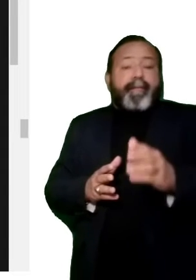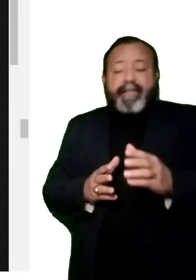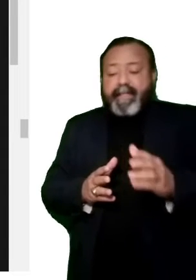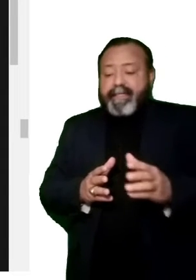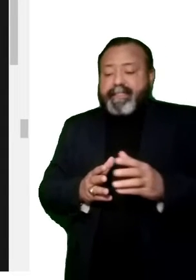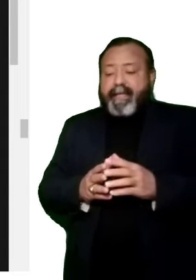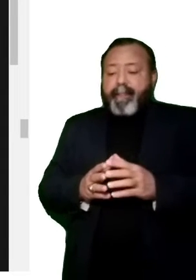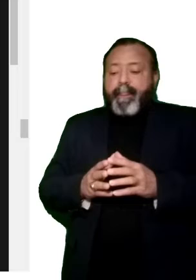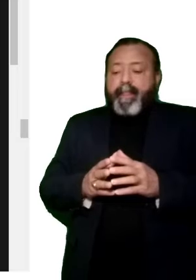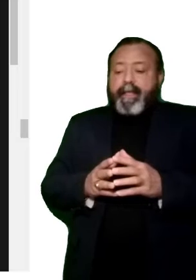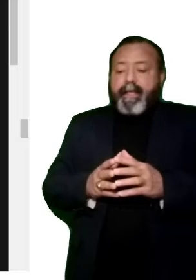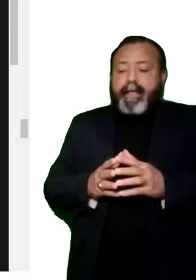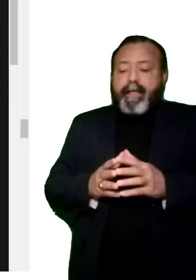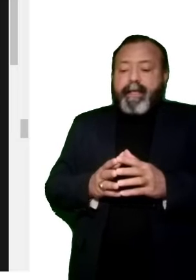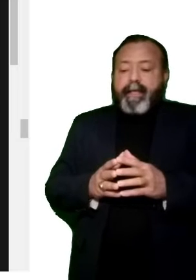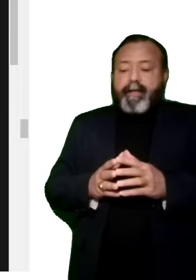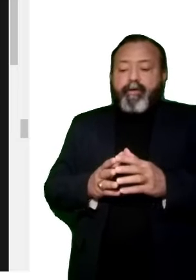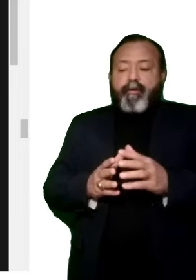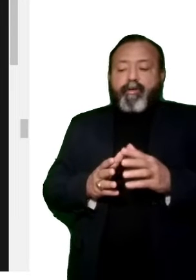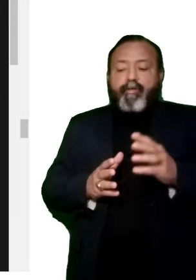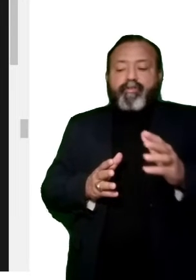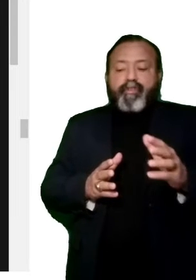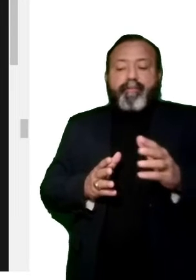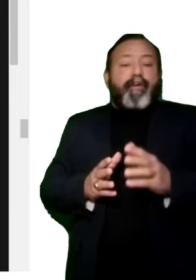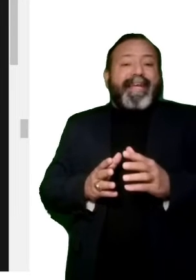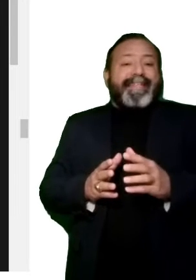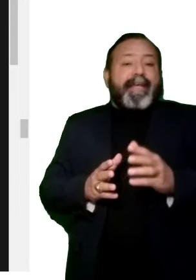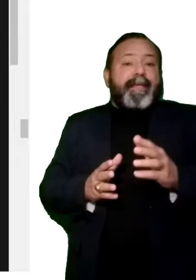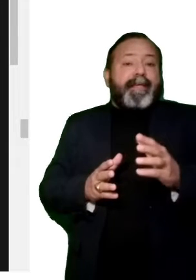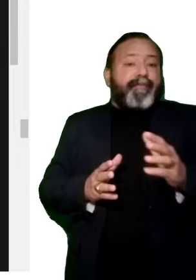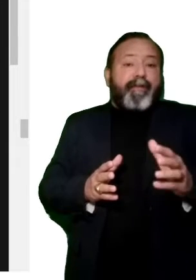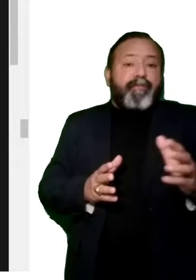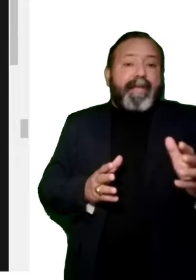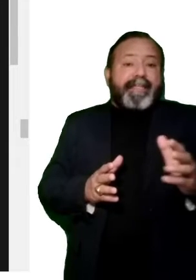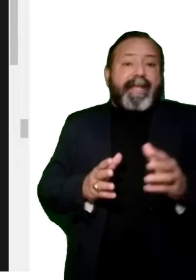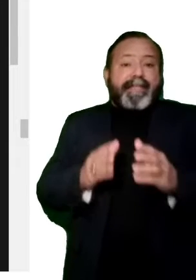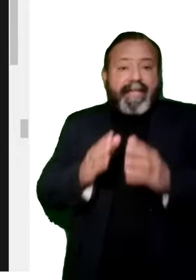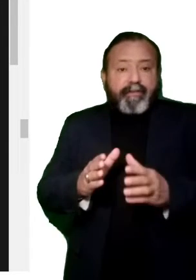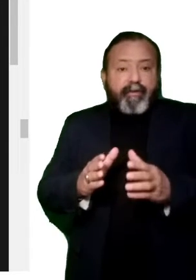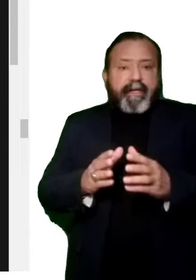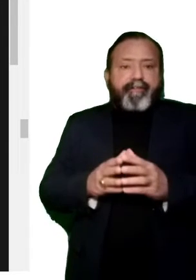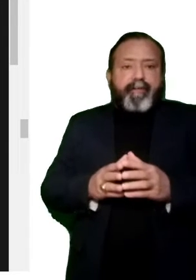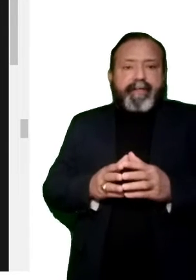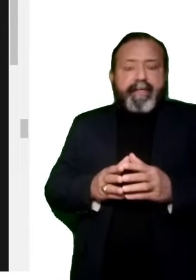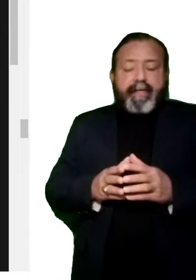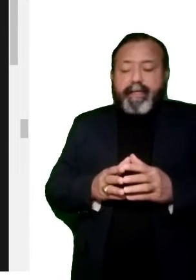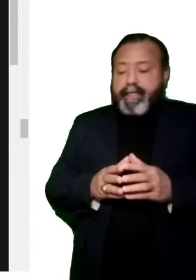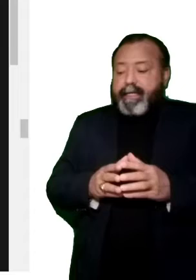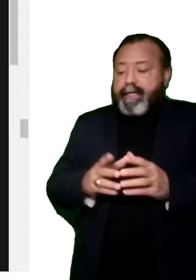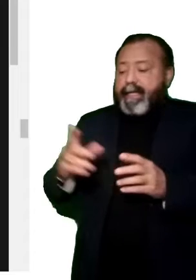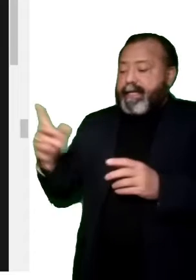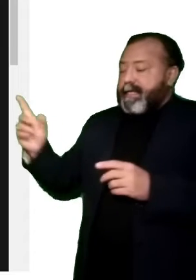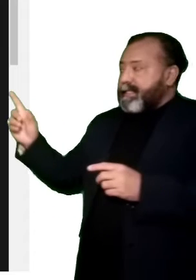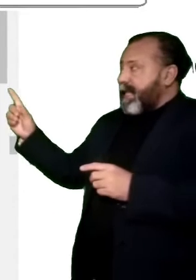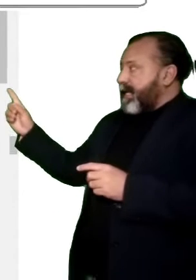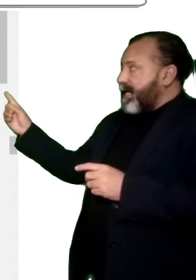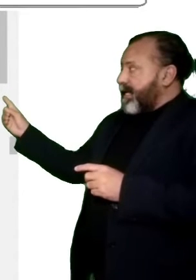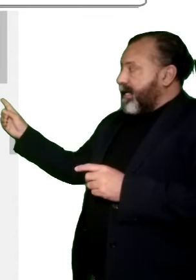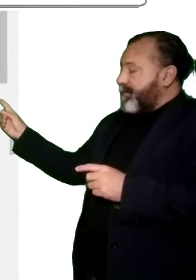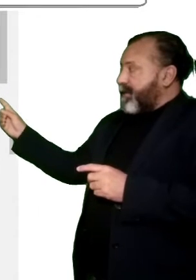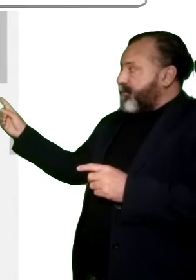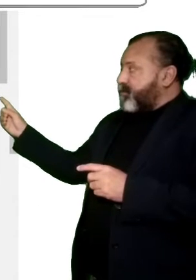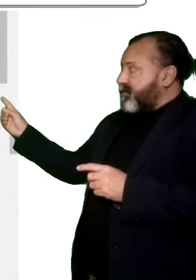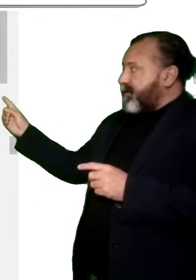la prostitución propiamente dicha. Como corrupción violenta y fraudulenta dentro de la familia.